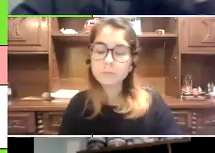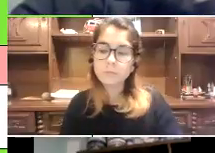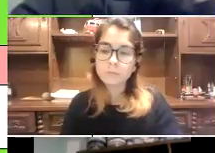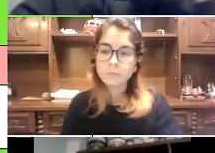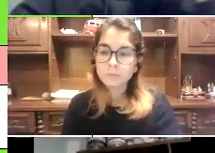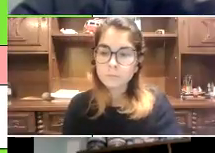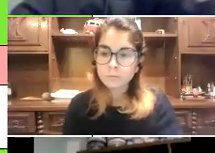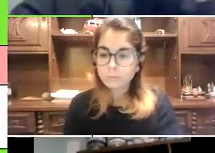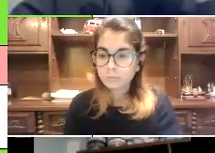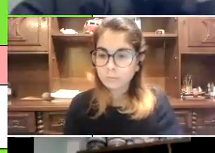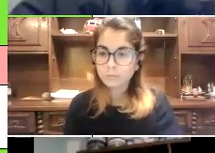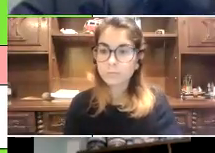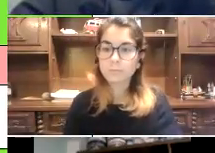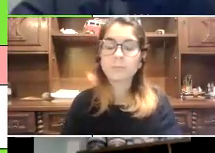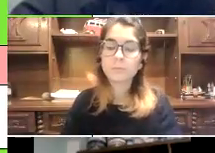Lo que sí